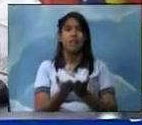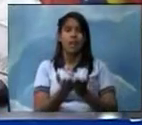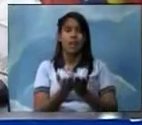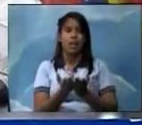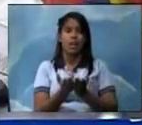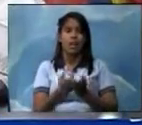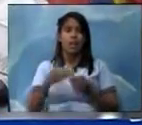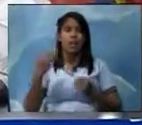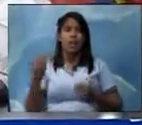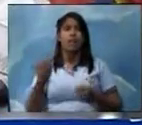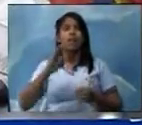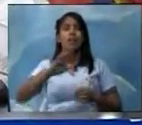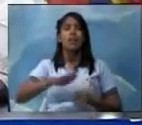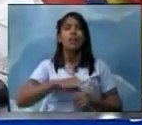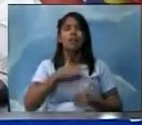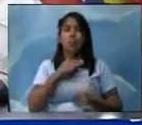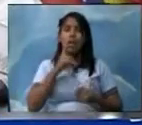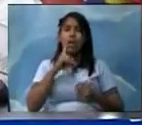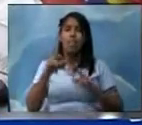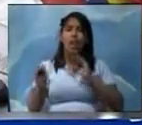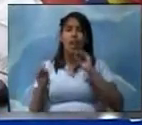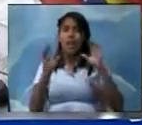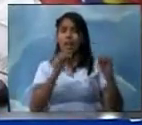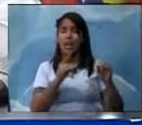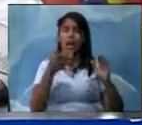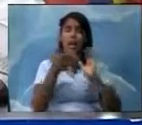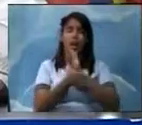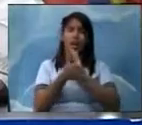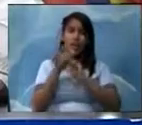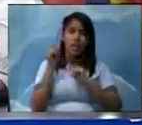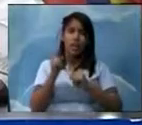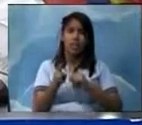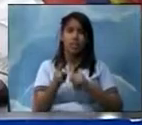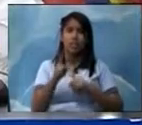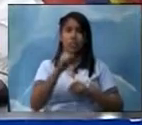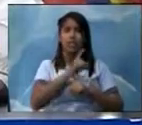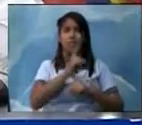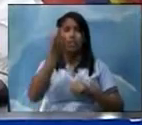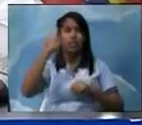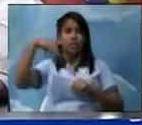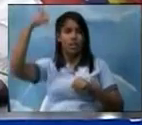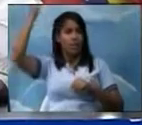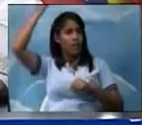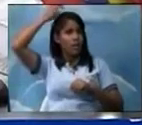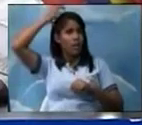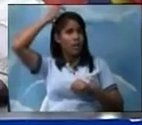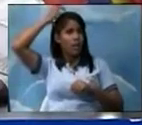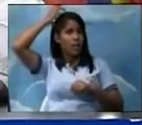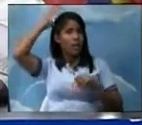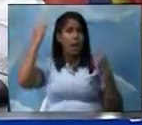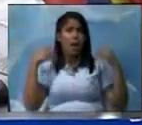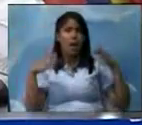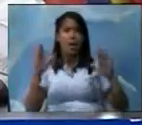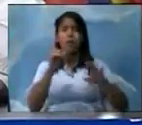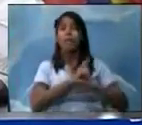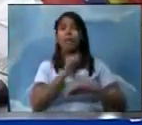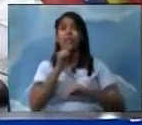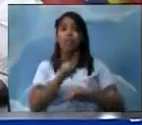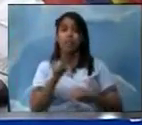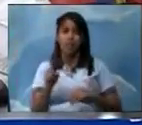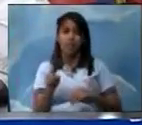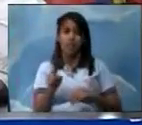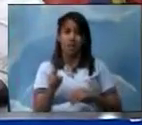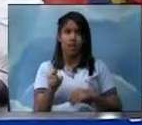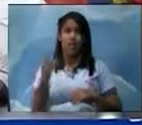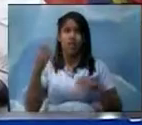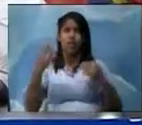Tierra que pueda declarar el asunto del Rey además de